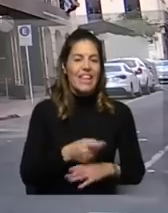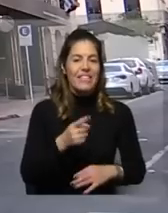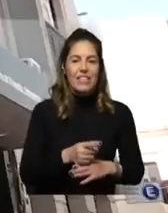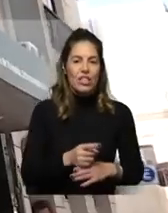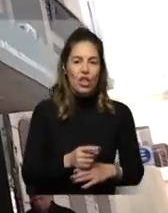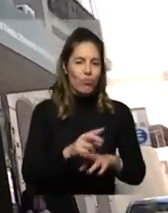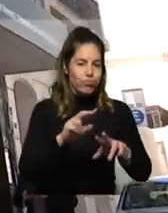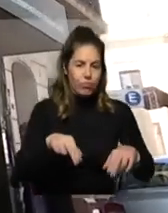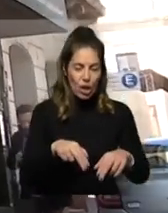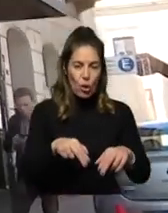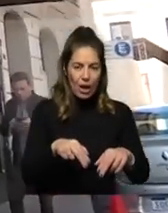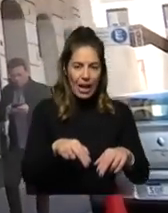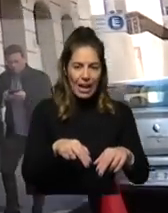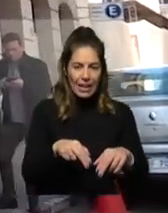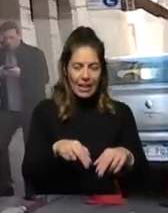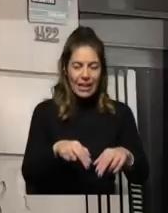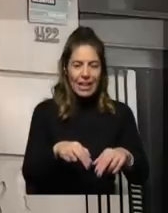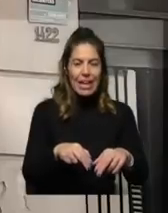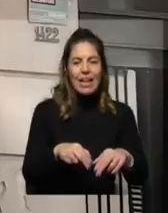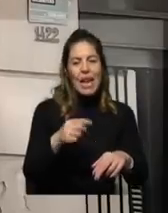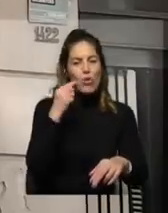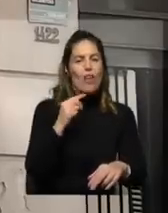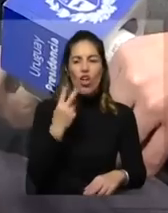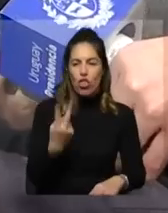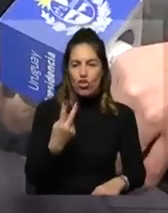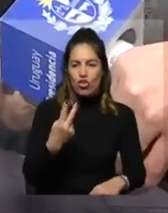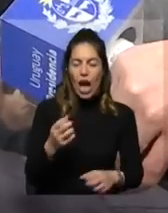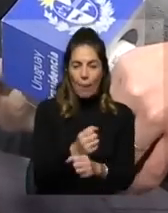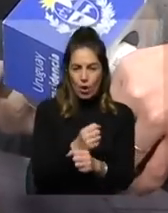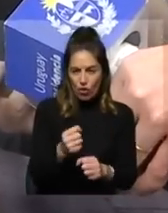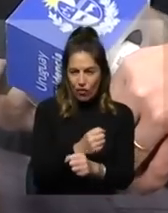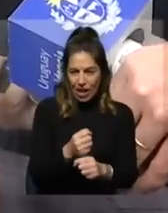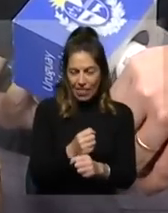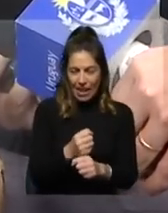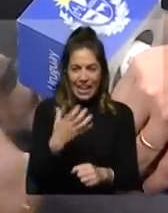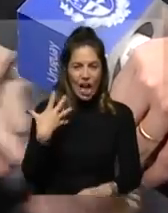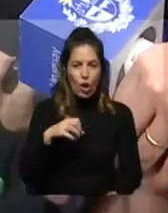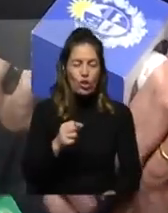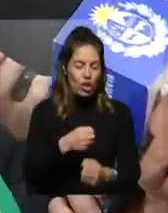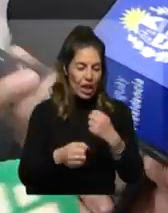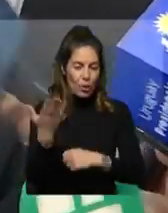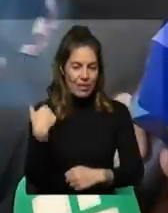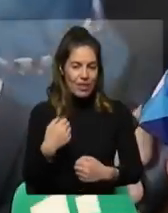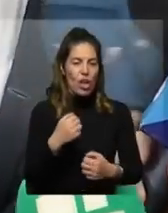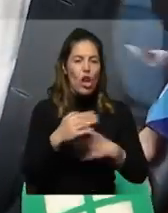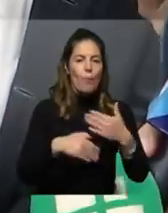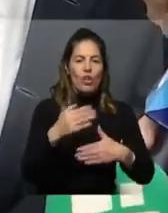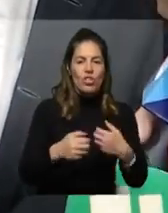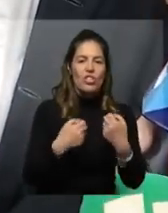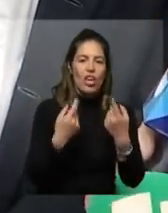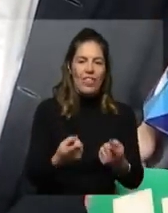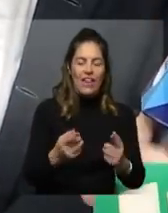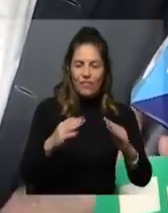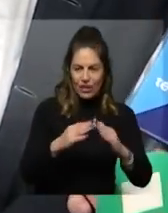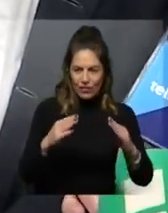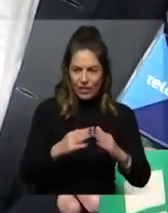número dos La de la dirección Nacional de Vivienda aprobada en agosto del año pasado y que los procesos de adjudicación de vivienda se proceda de conformidad